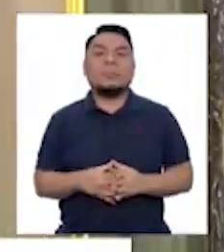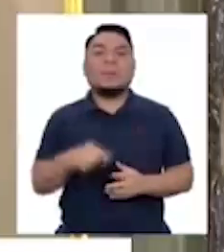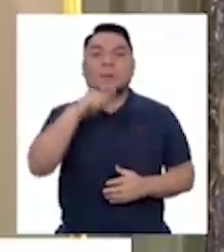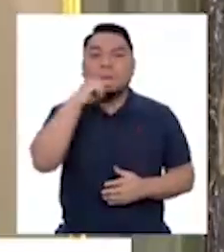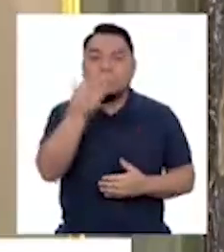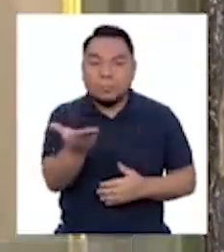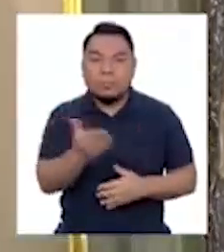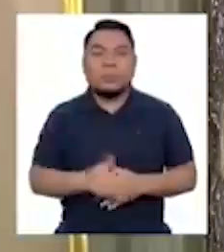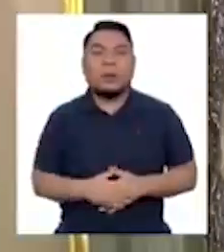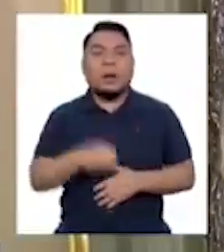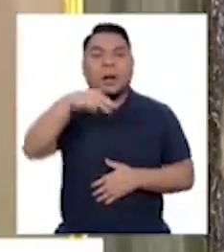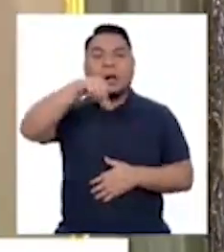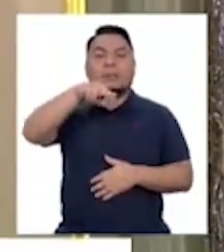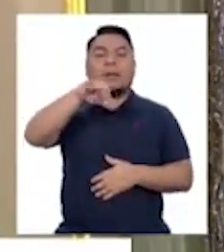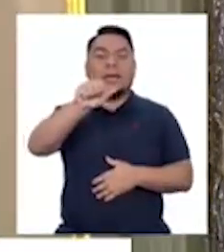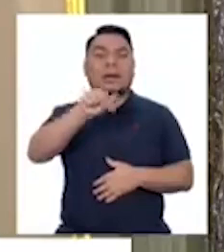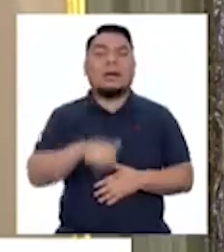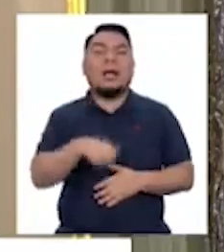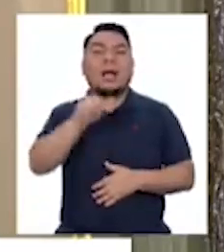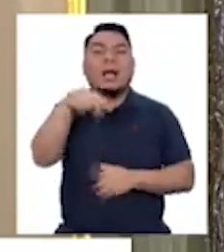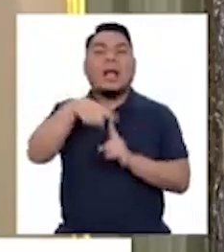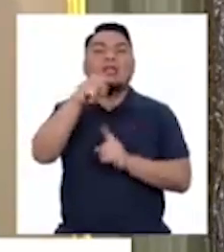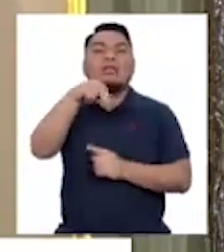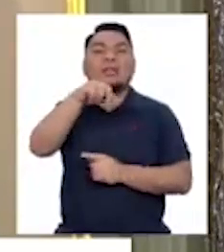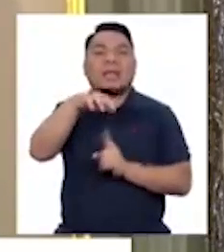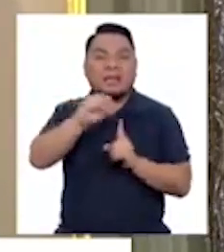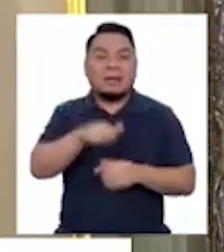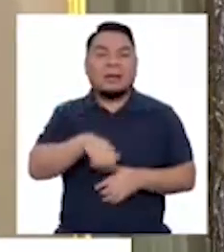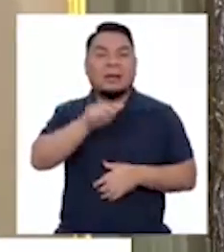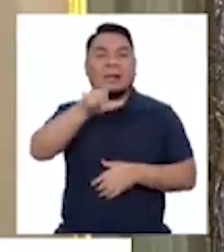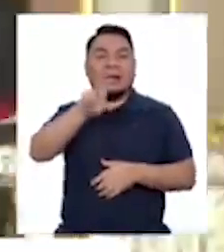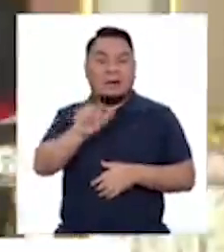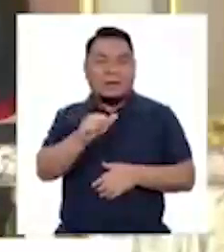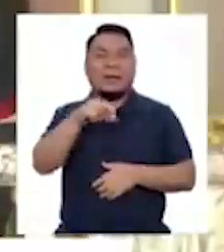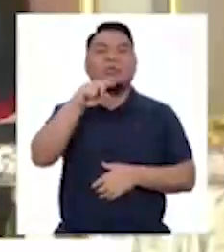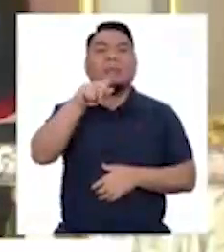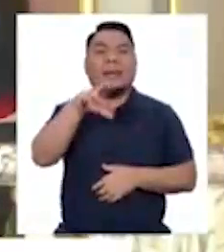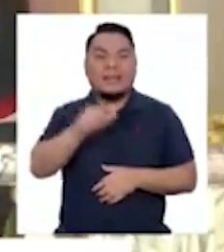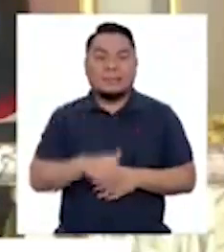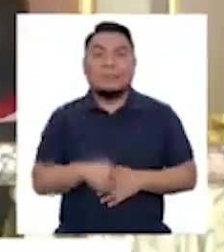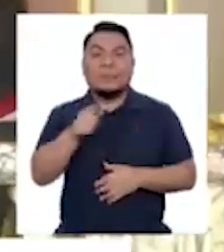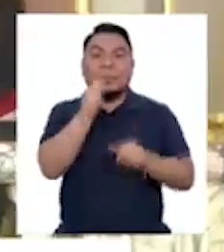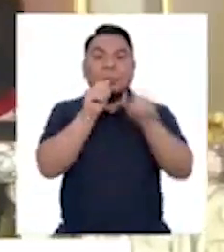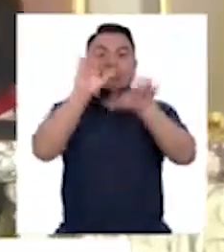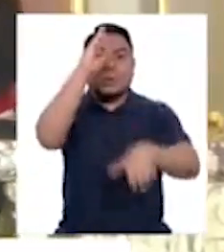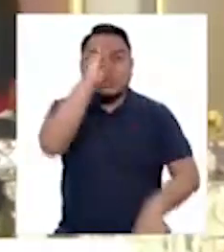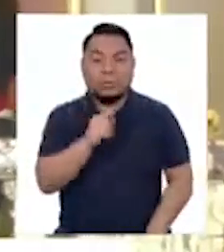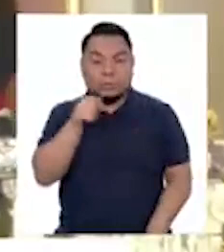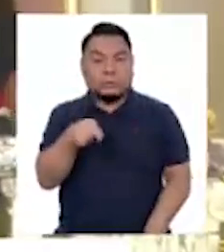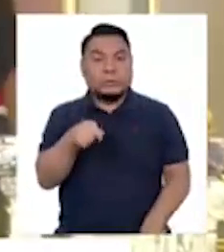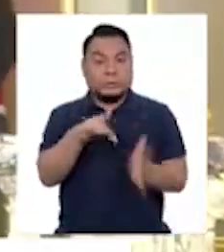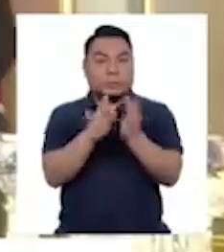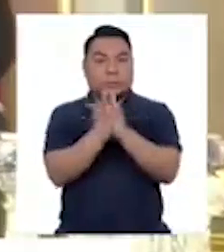Ciudadana María Antonieta Alba Luperdi, juráis por Dios y estos